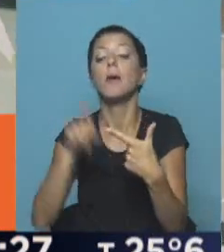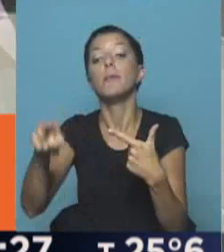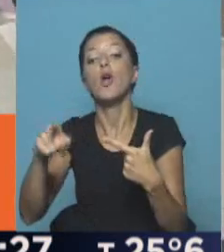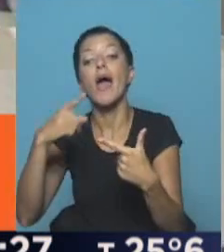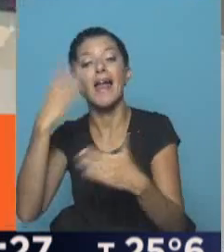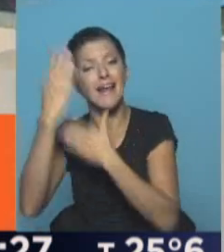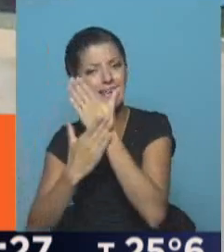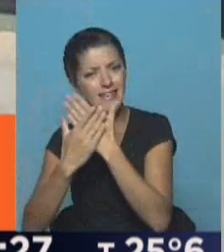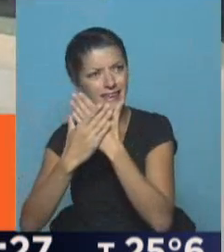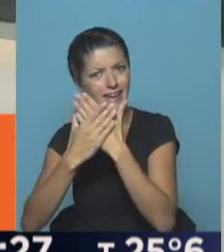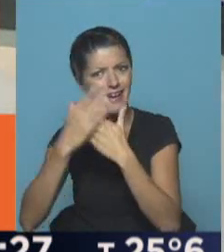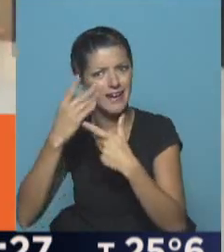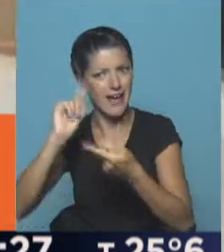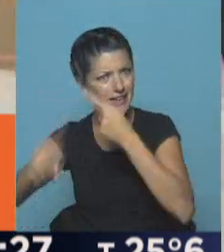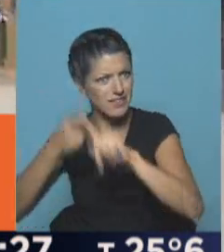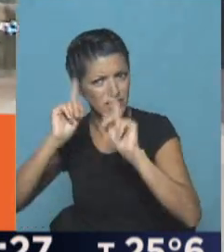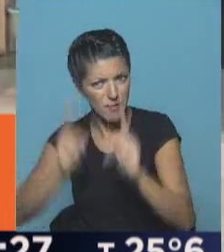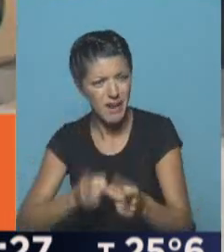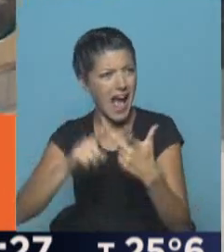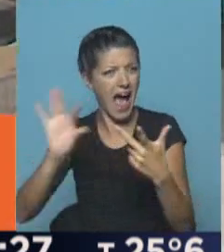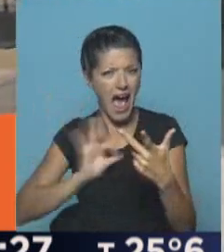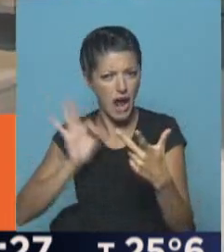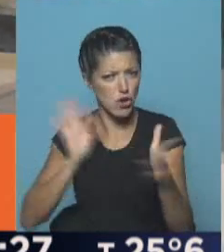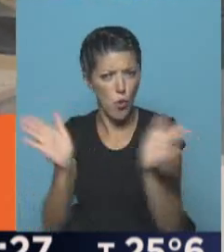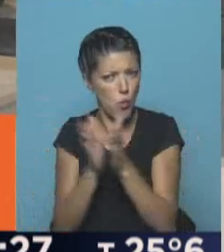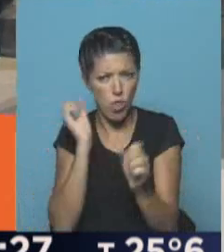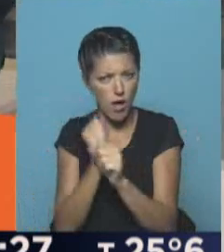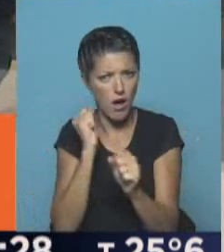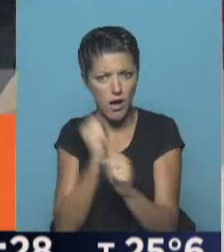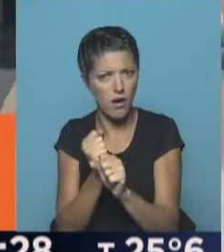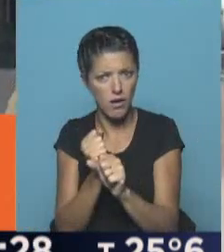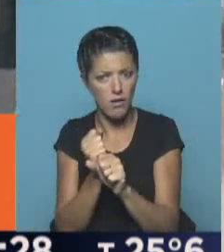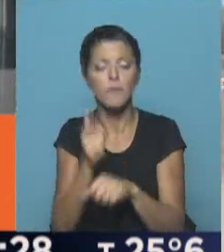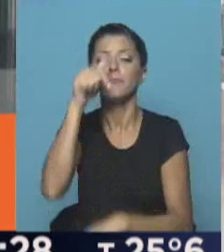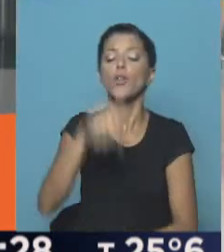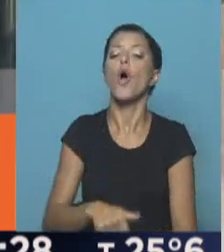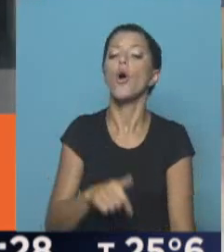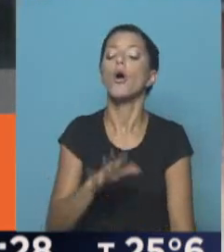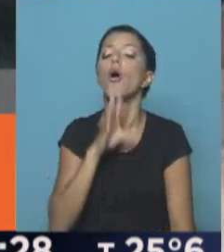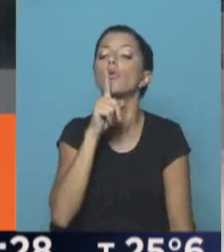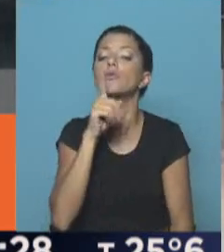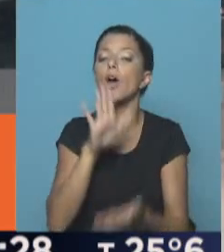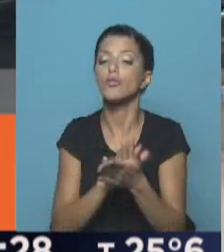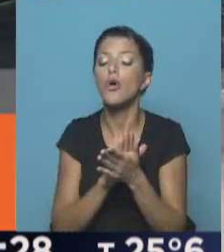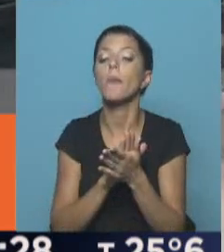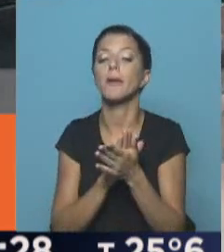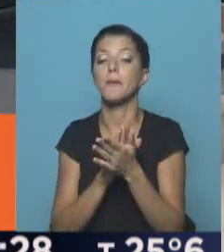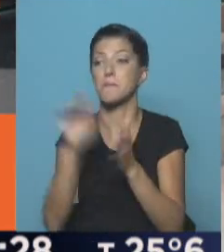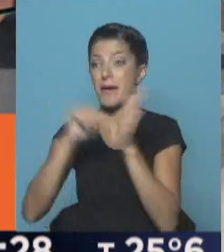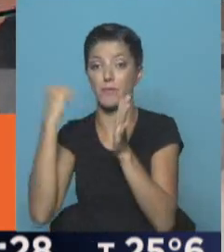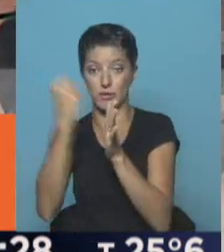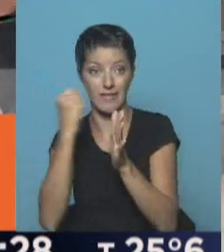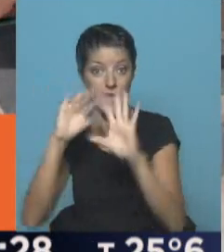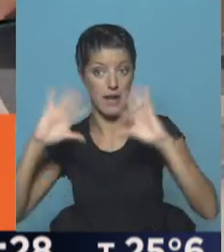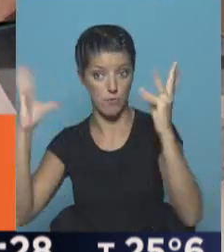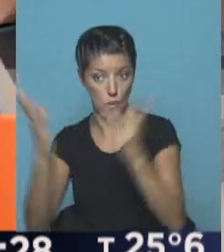es una persona que está con él hace mucho y esta representatividad que tiene Rusia hoy en términos de actor internacional se